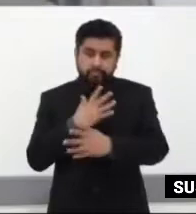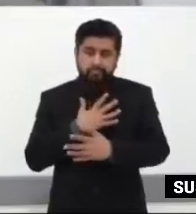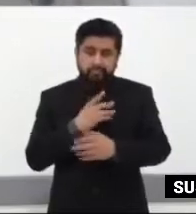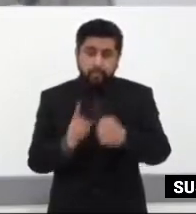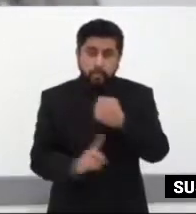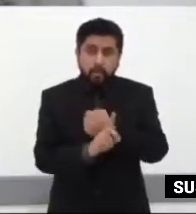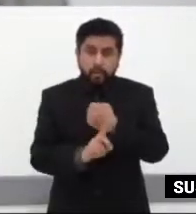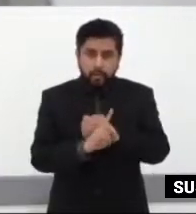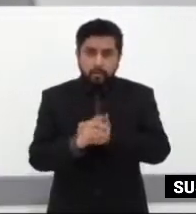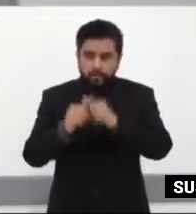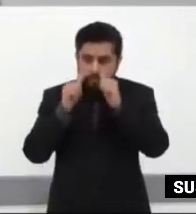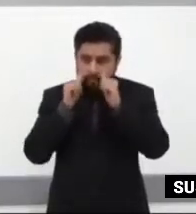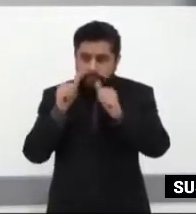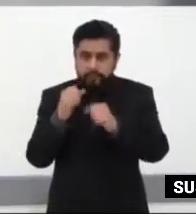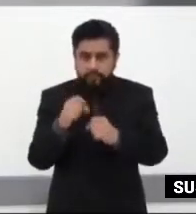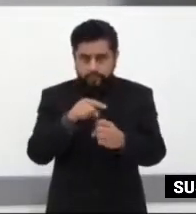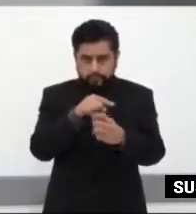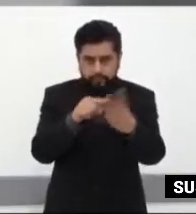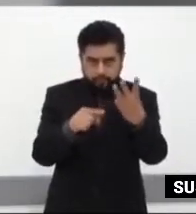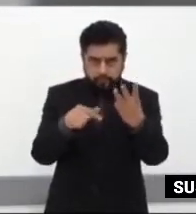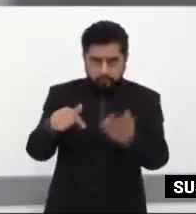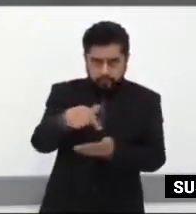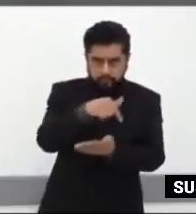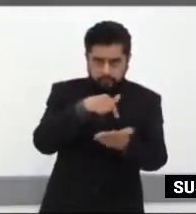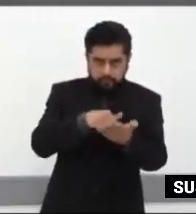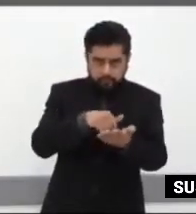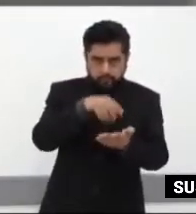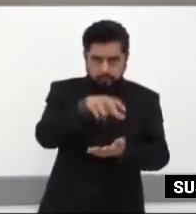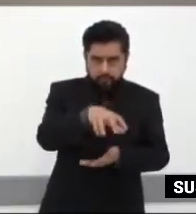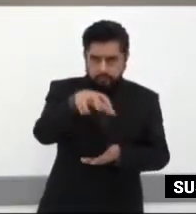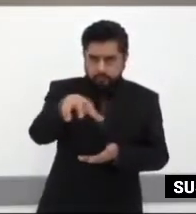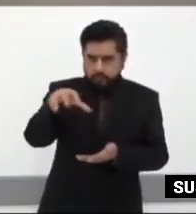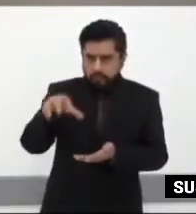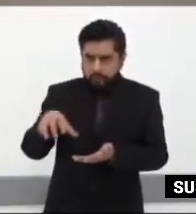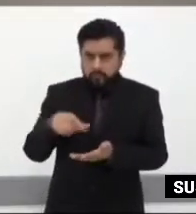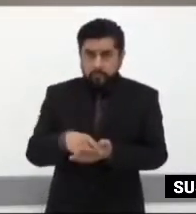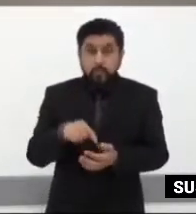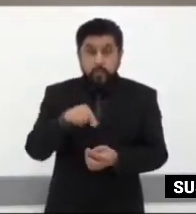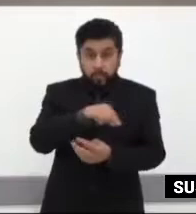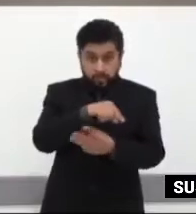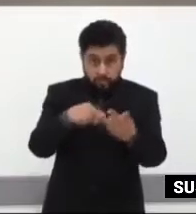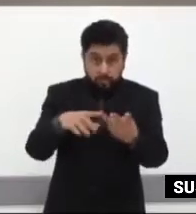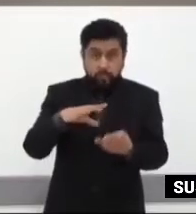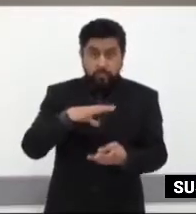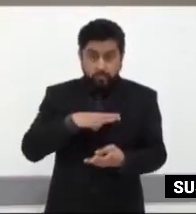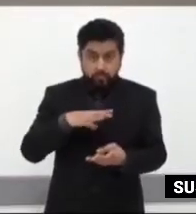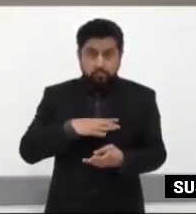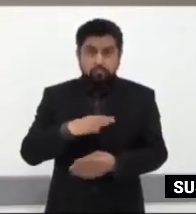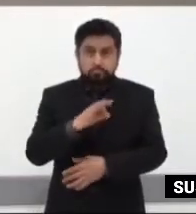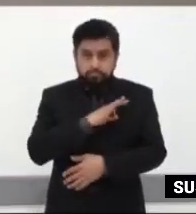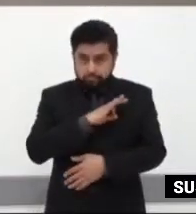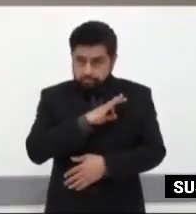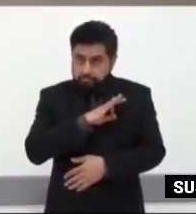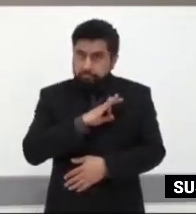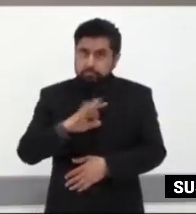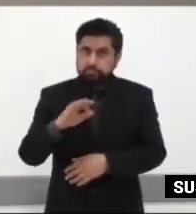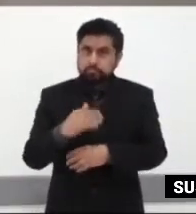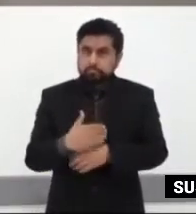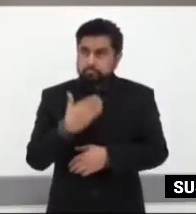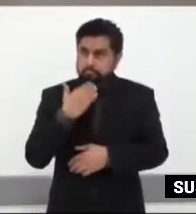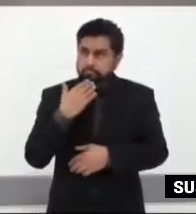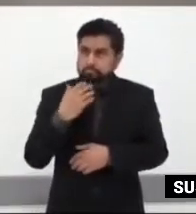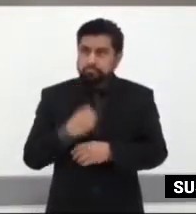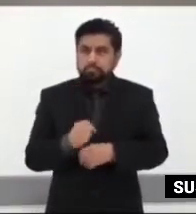Son 3 lugares, uno de ellos destinado para ventilación mecánica, pero los 3 tienen la capacidad, los 3 lugares, para poder soportar un